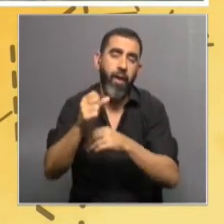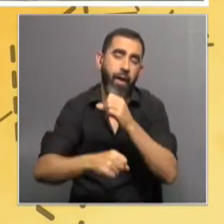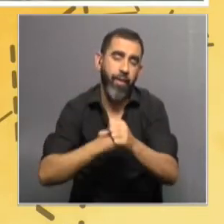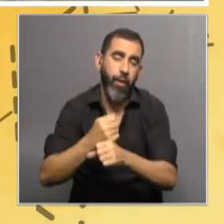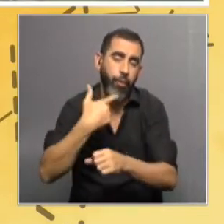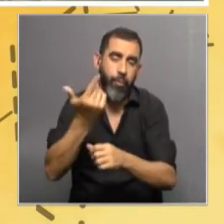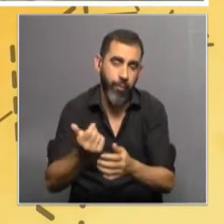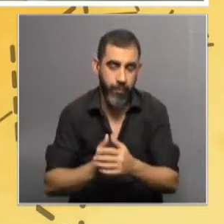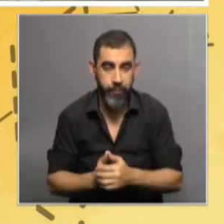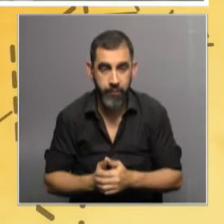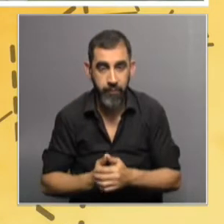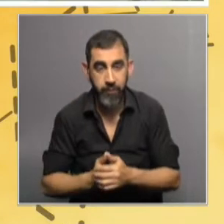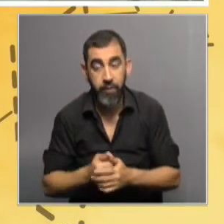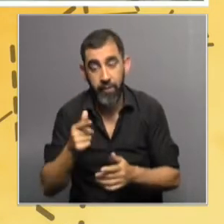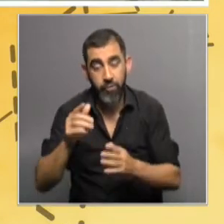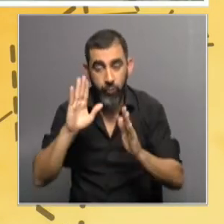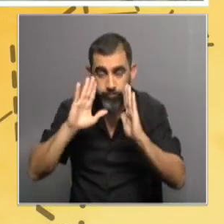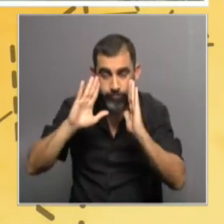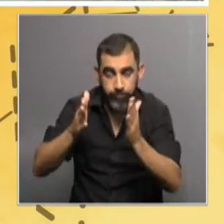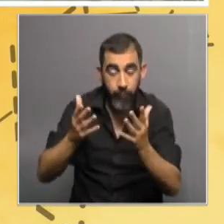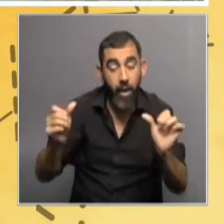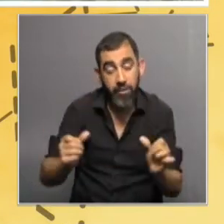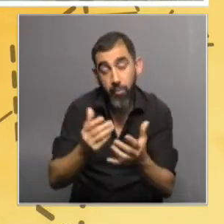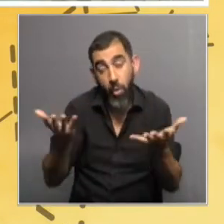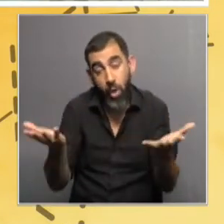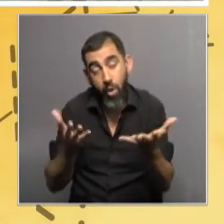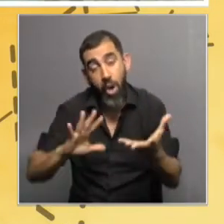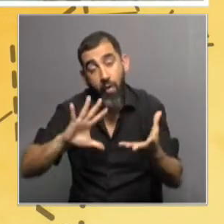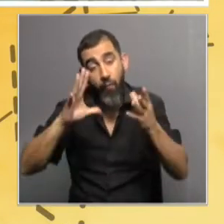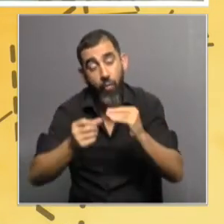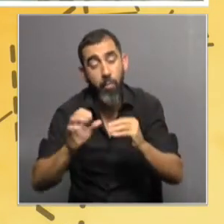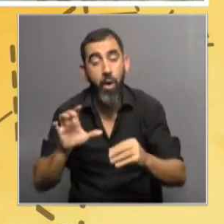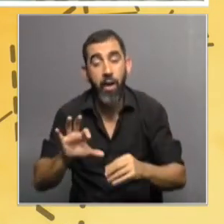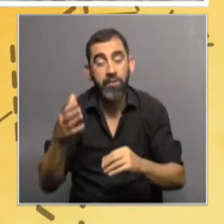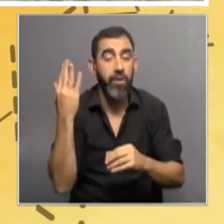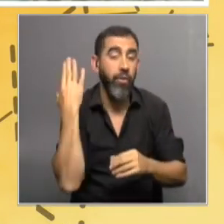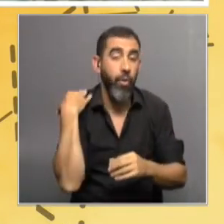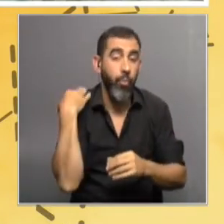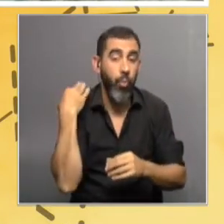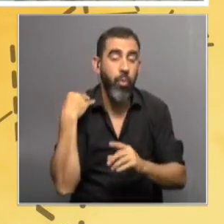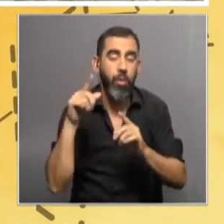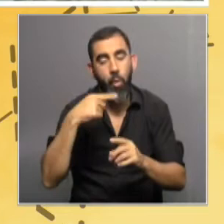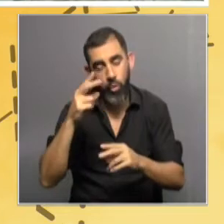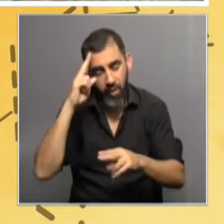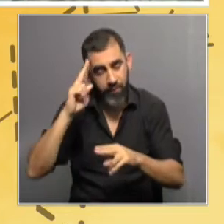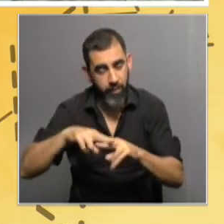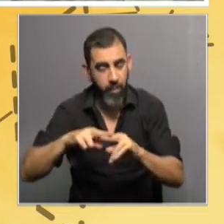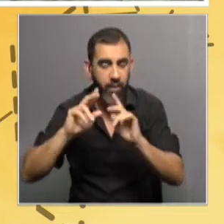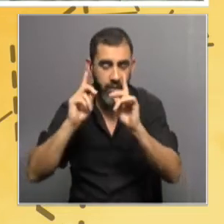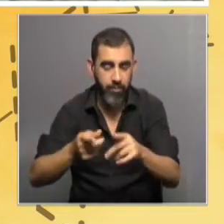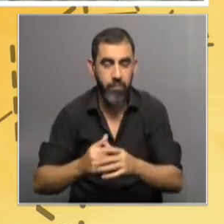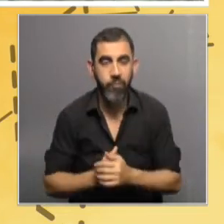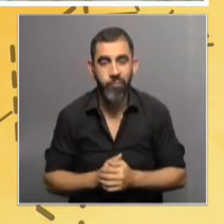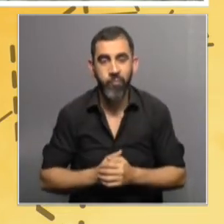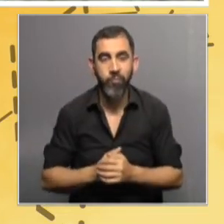entonces ese es un poco el enfoque que realizamos ahora para el cáncer de pulmón y también para otras patologías que